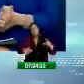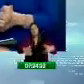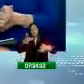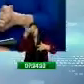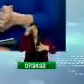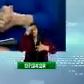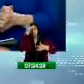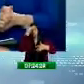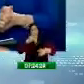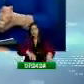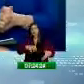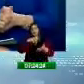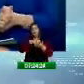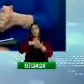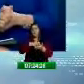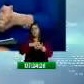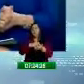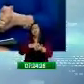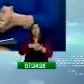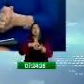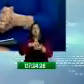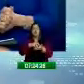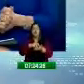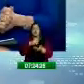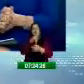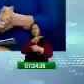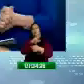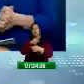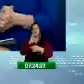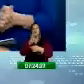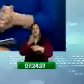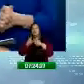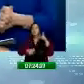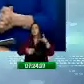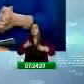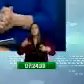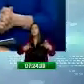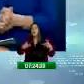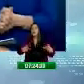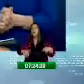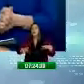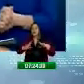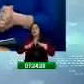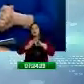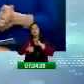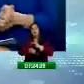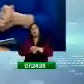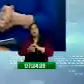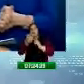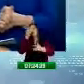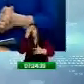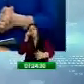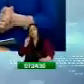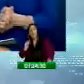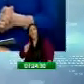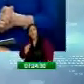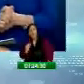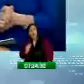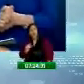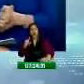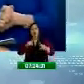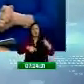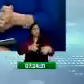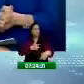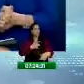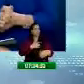cuales 236 se encuentran en aislamiento con sintomatología leve o sin sintomatología,